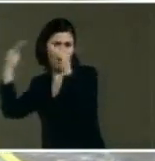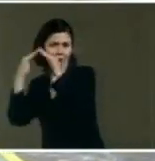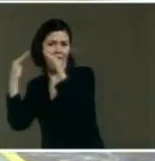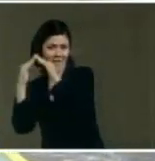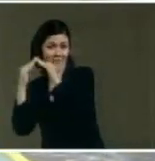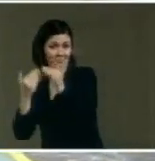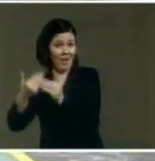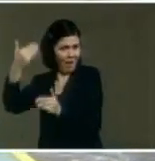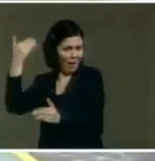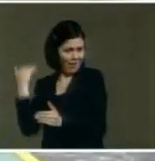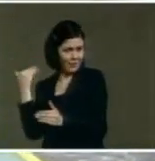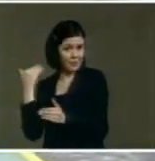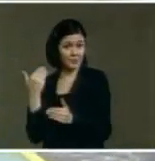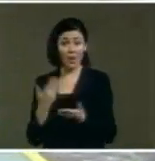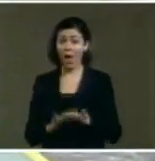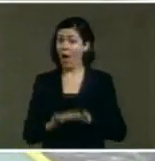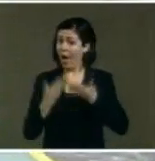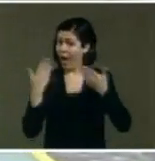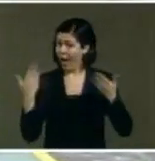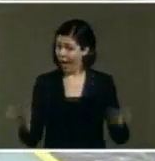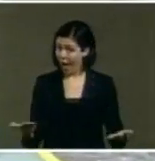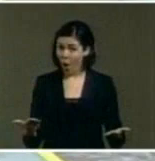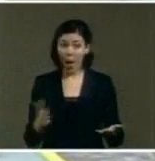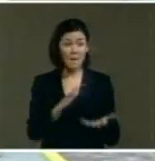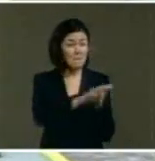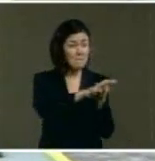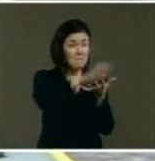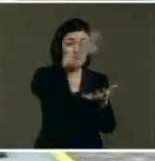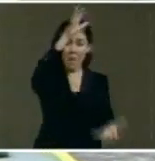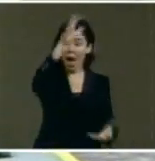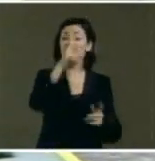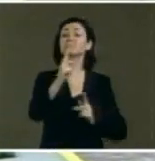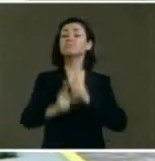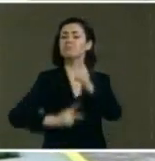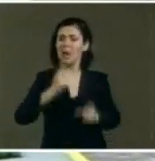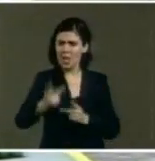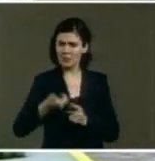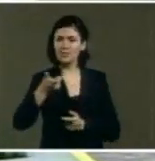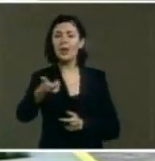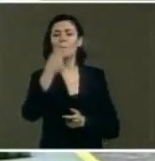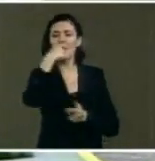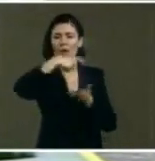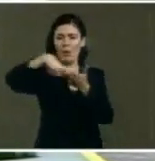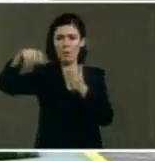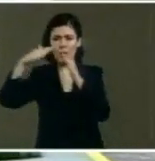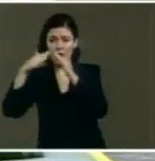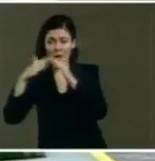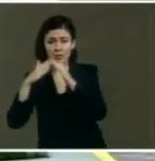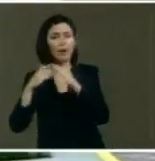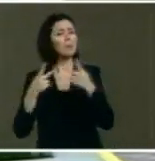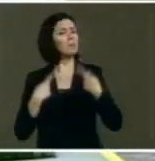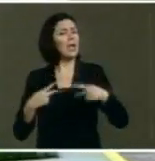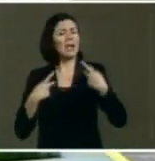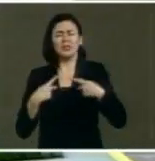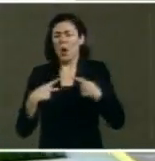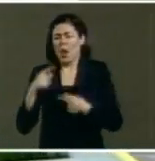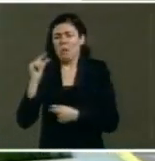quiero destacar que la mayoría de los créditos se otorgan a personas que ganan menos de 4 salarios